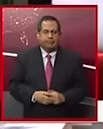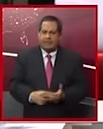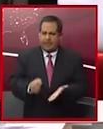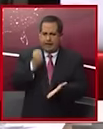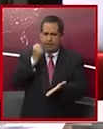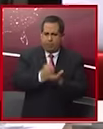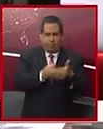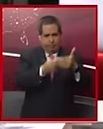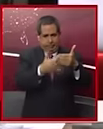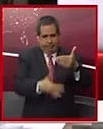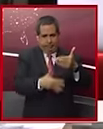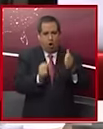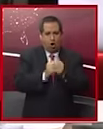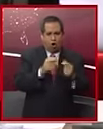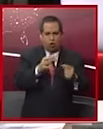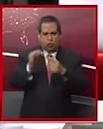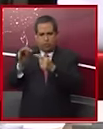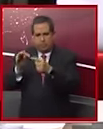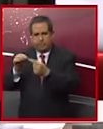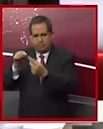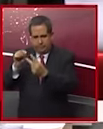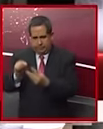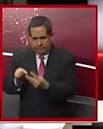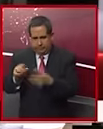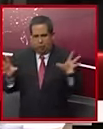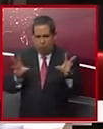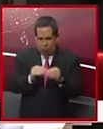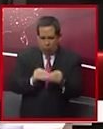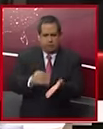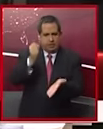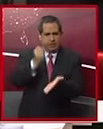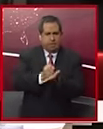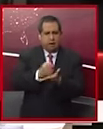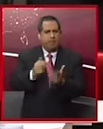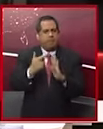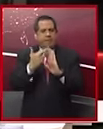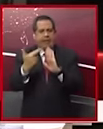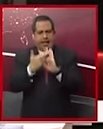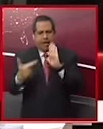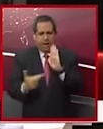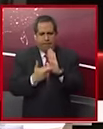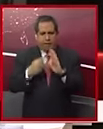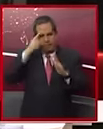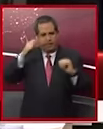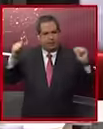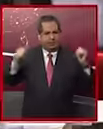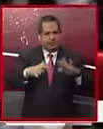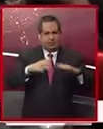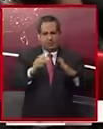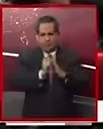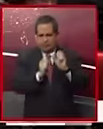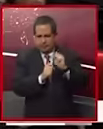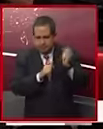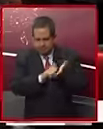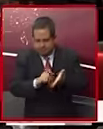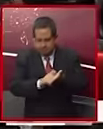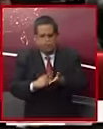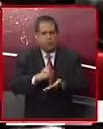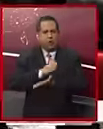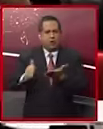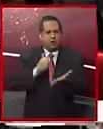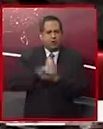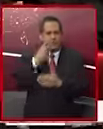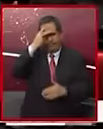Aprobado en lo general y en lo particular el reglamento para el gobierno interior de la Asamblea Constituyente de la Ciudad de